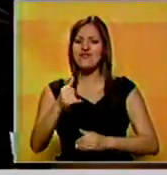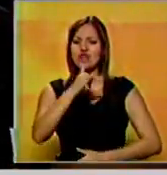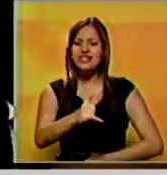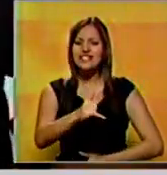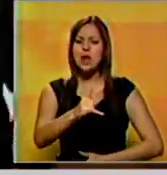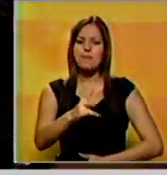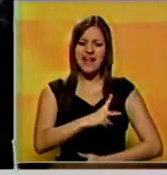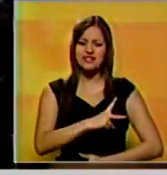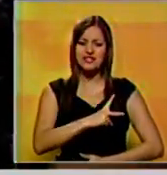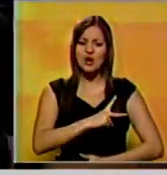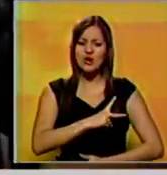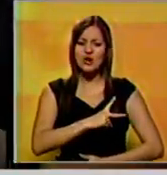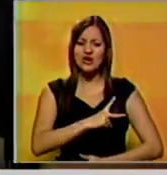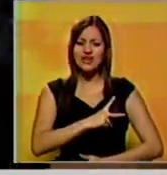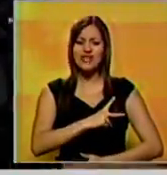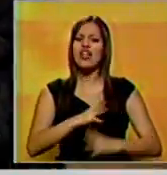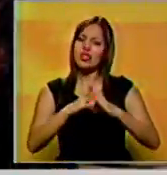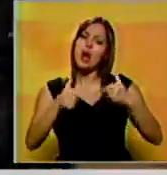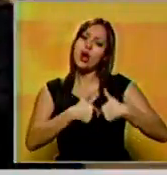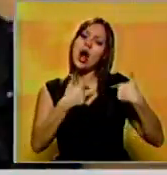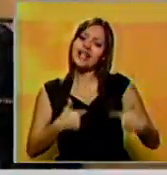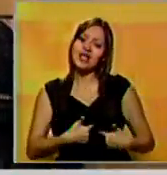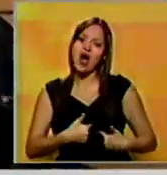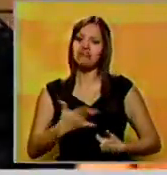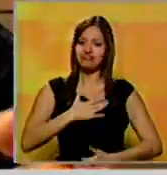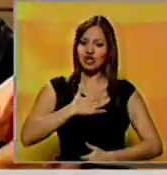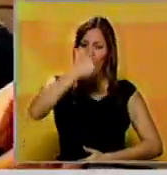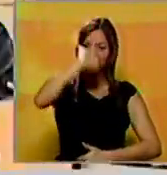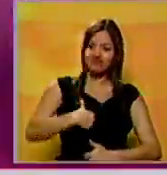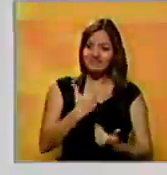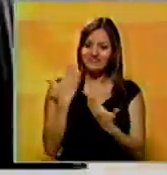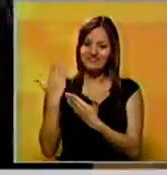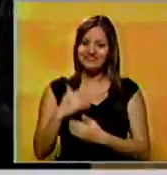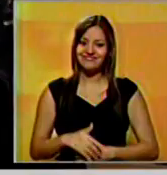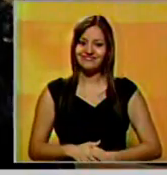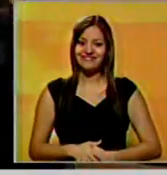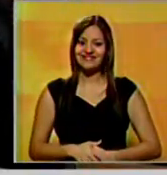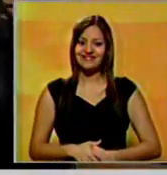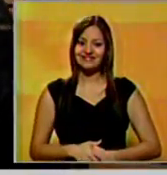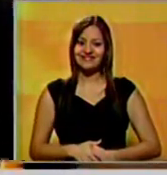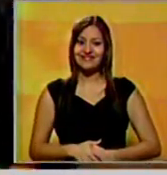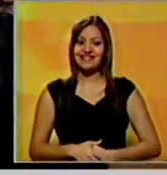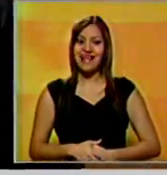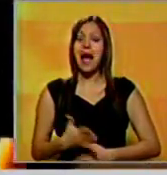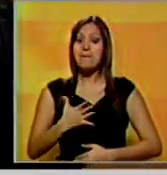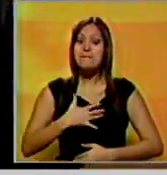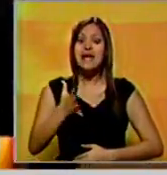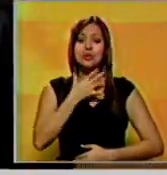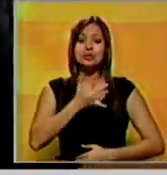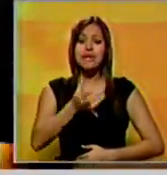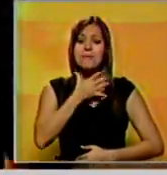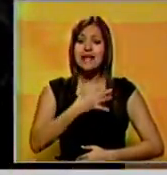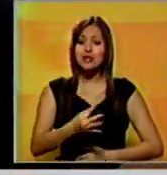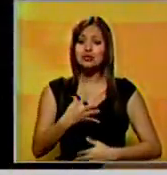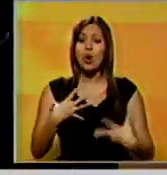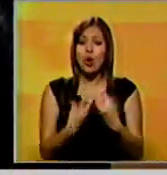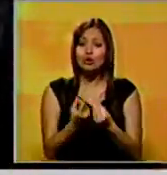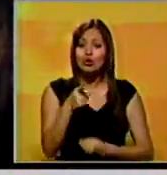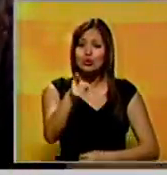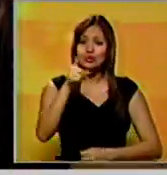Noticiero Venevisión, de todo corazón. ¡Silvestre Dangond! Y a mí me gusta andar